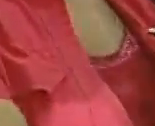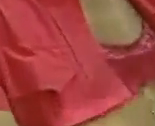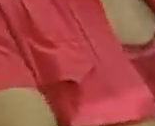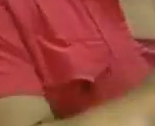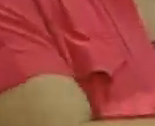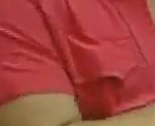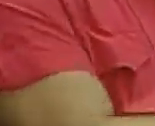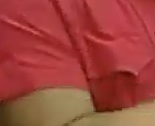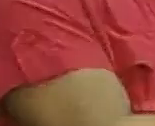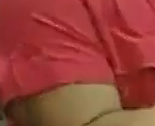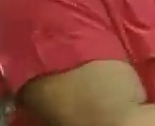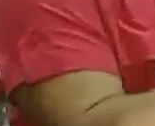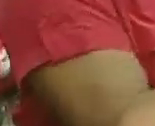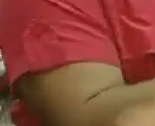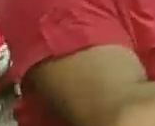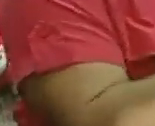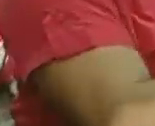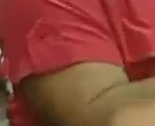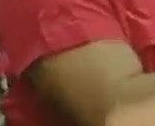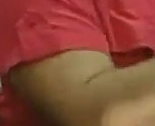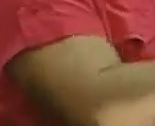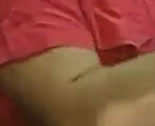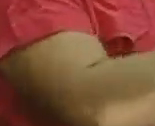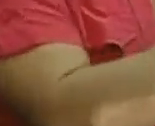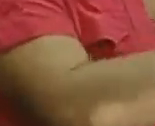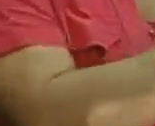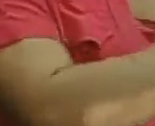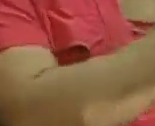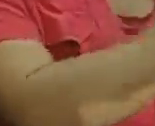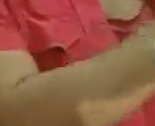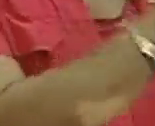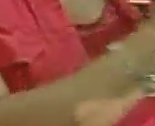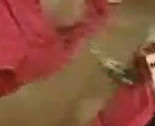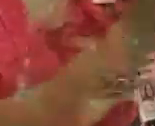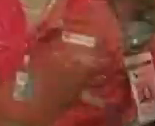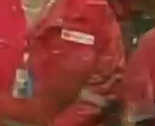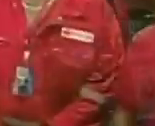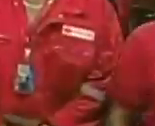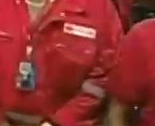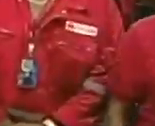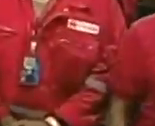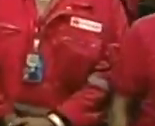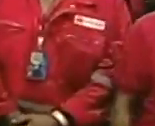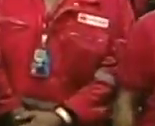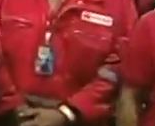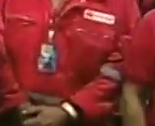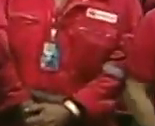del vicepresidente ejecutivo y también el presidente de PDVSA, Manuel Quevedo.